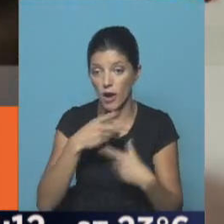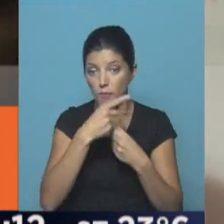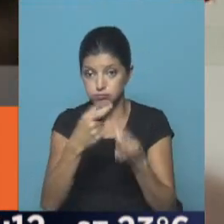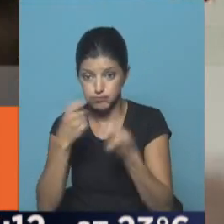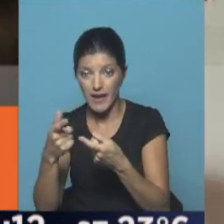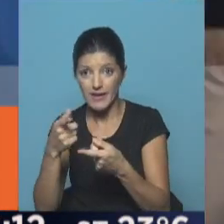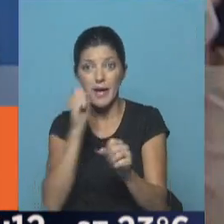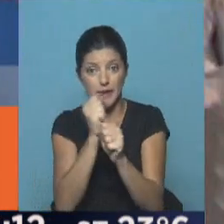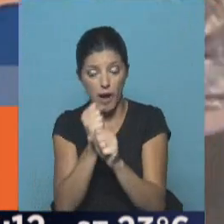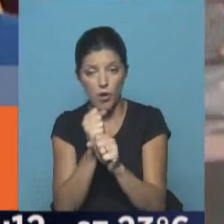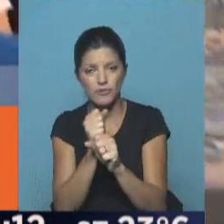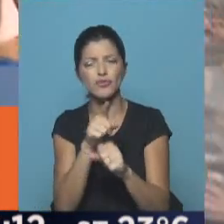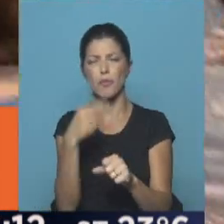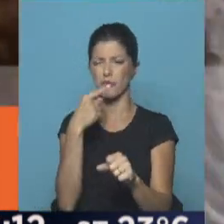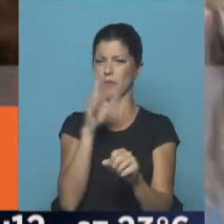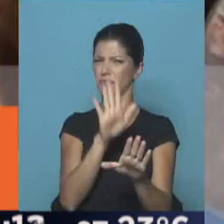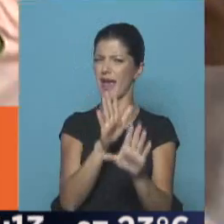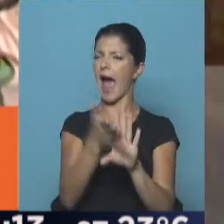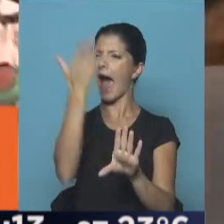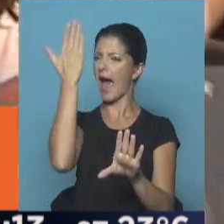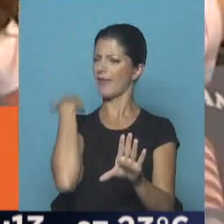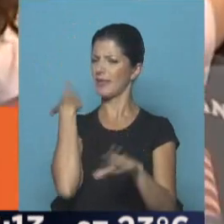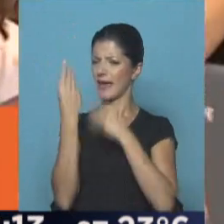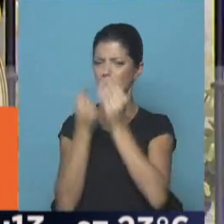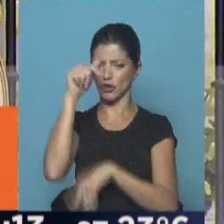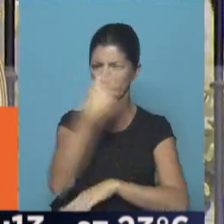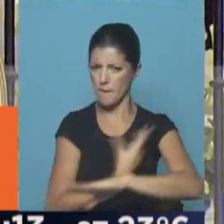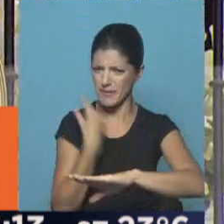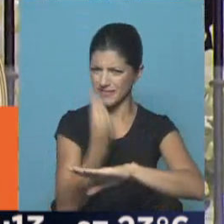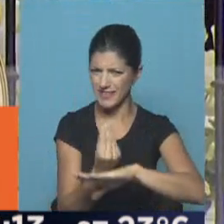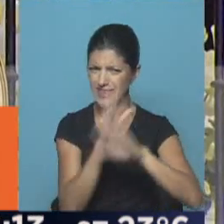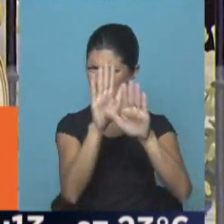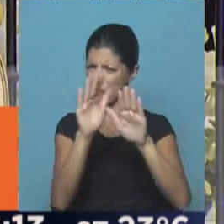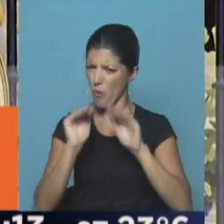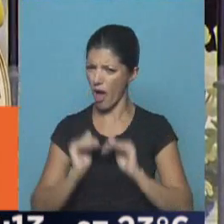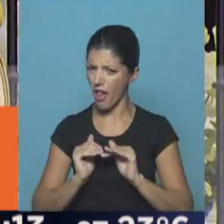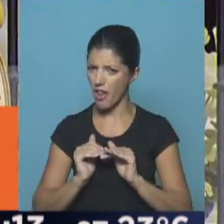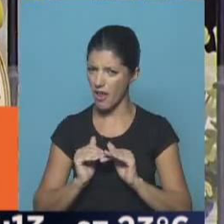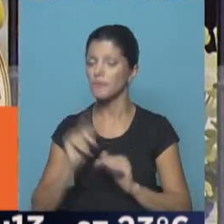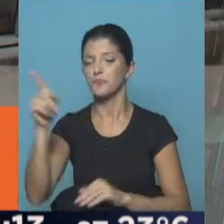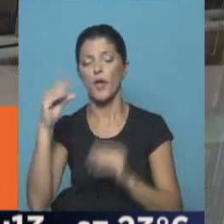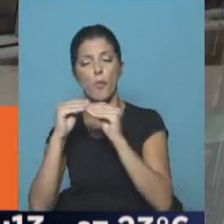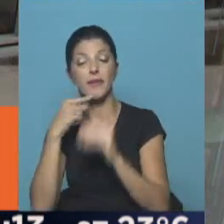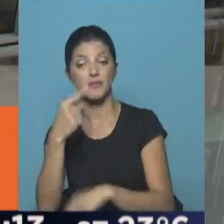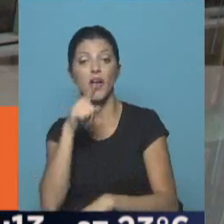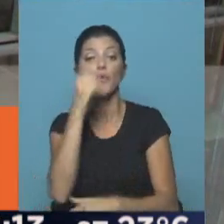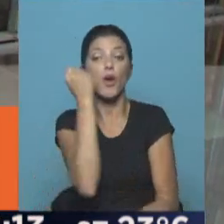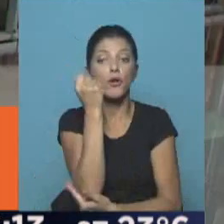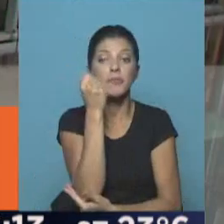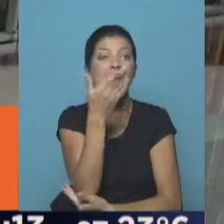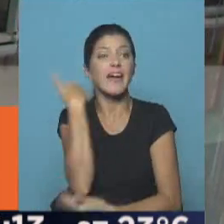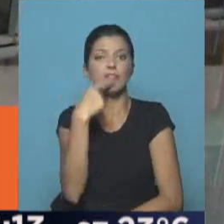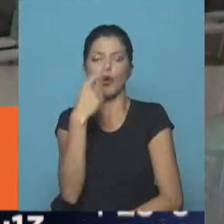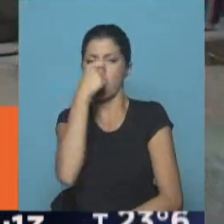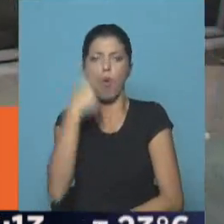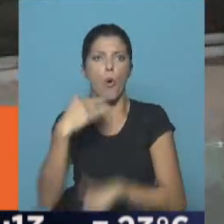mismo que fue el candidato? Esto que marcaba Natalia, digamos, una economía de crecimiento muy lento que prometió inmediatamente poner